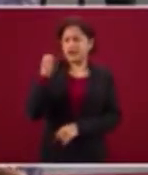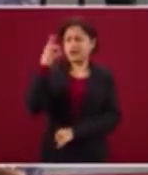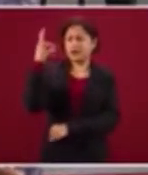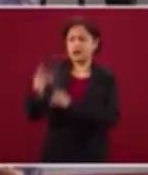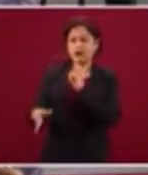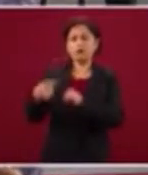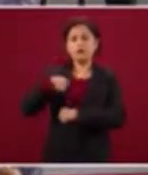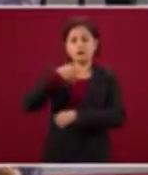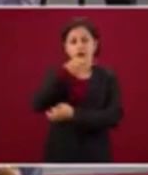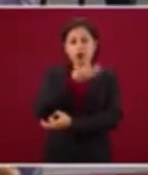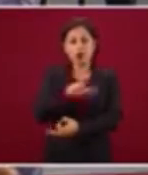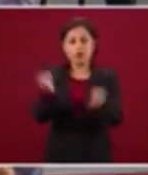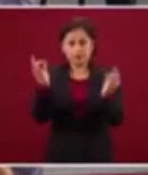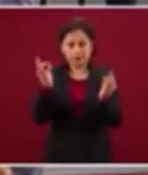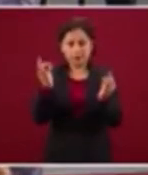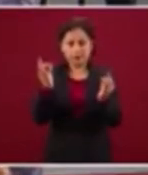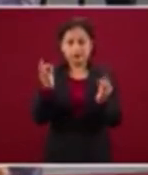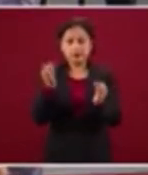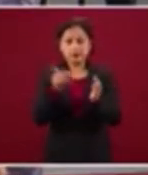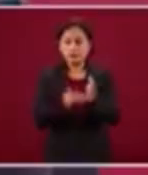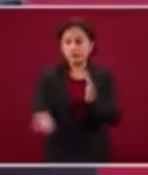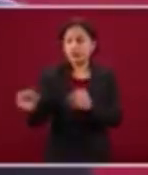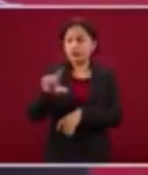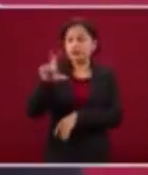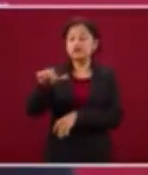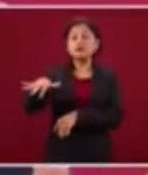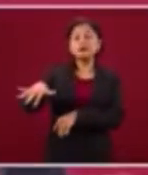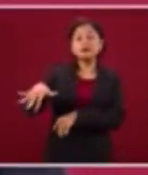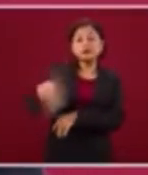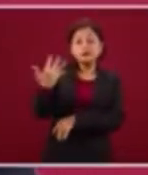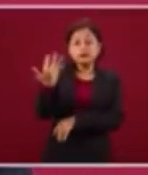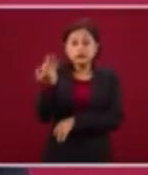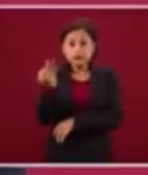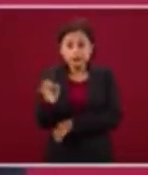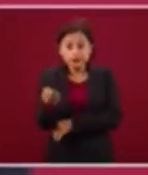y a más tardar el 15 de febrero, si no hay